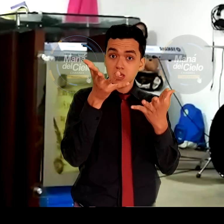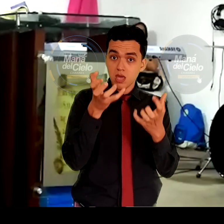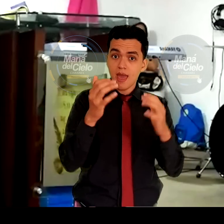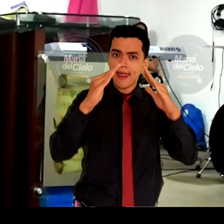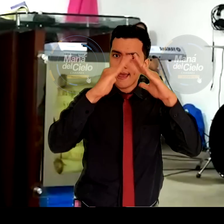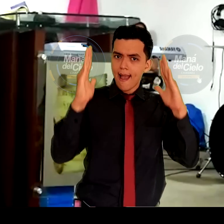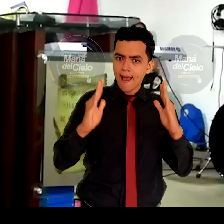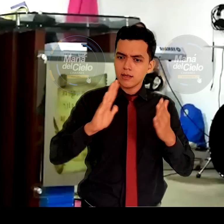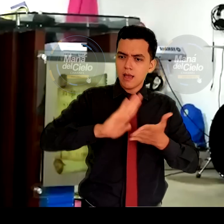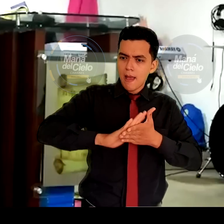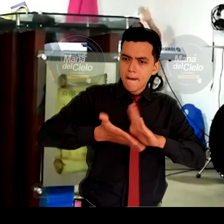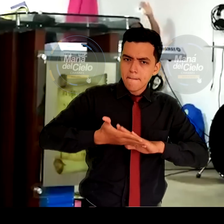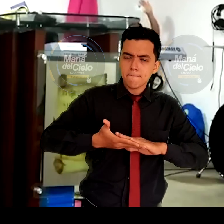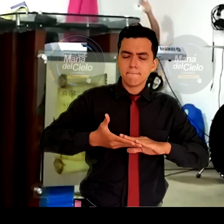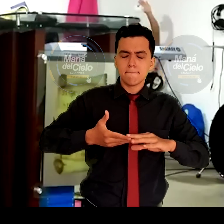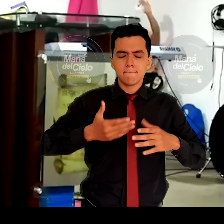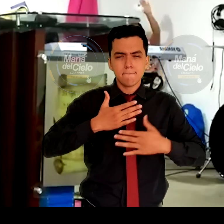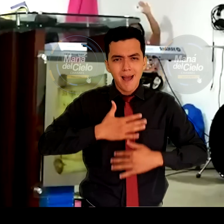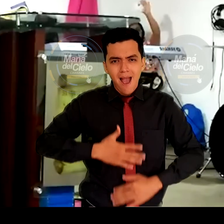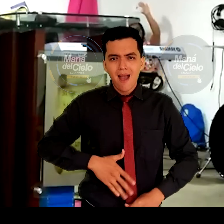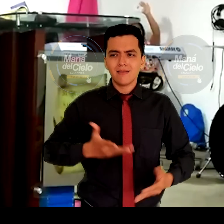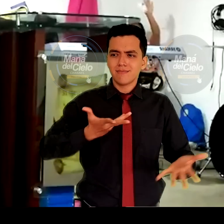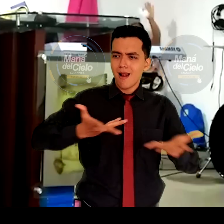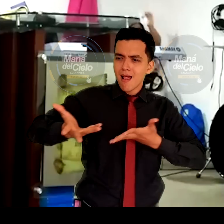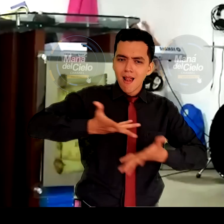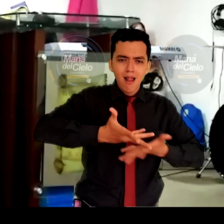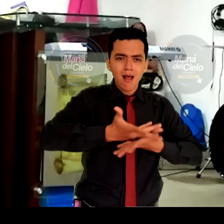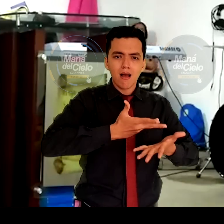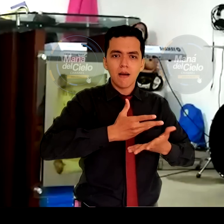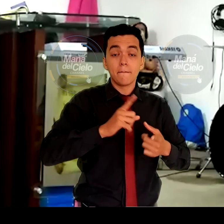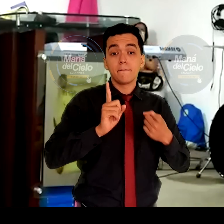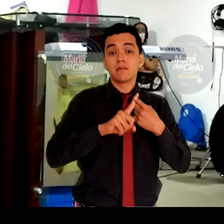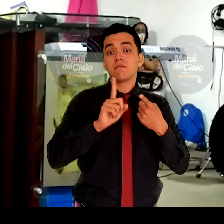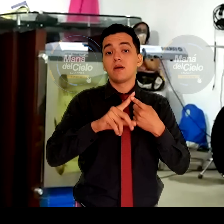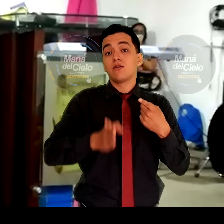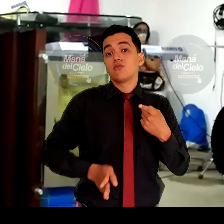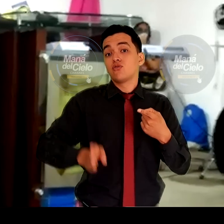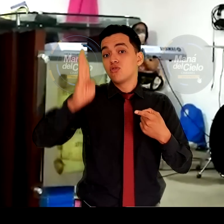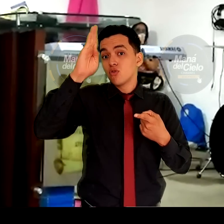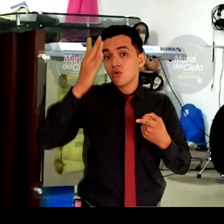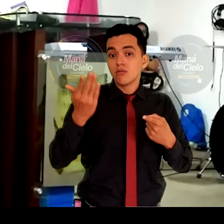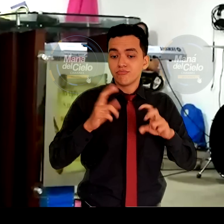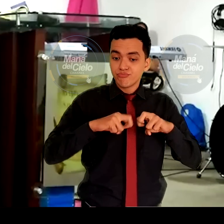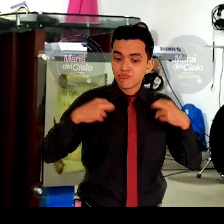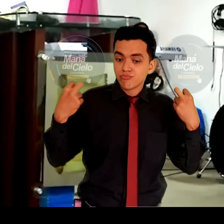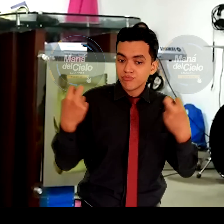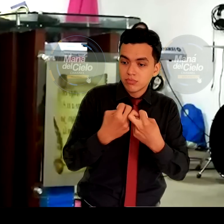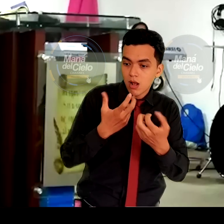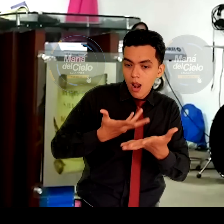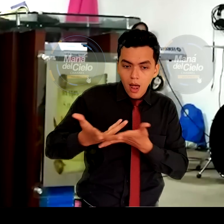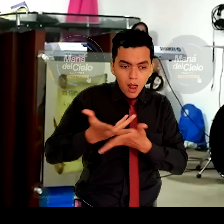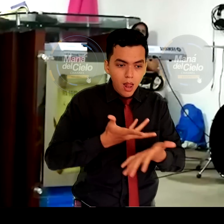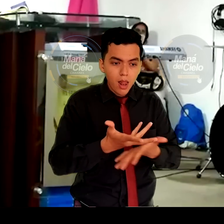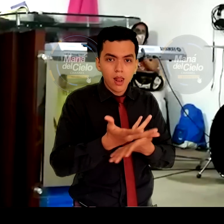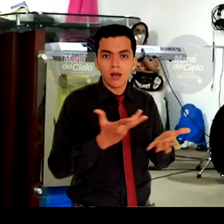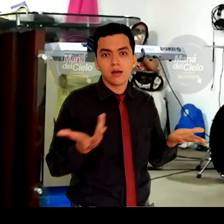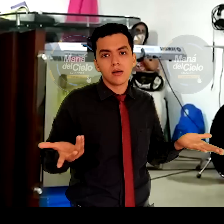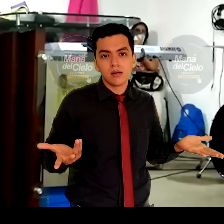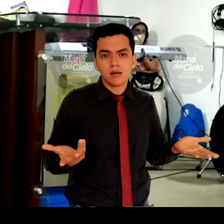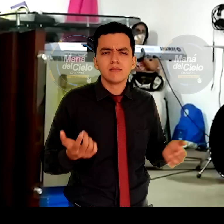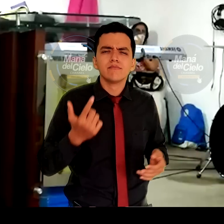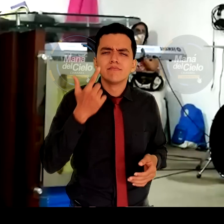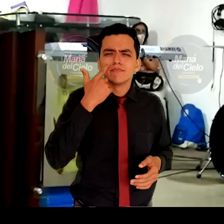meta a Dios en su casa a través de la oración, a través de la palabra. Claro, porque ¿qué está generando en sus hijos